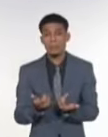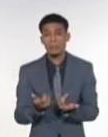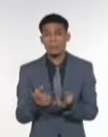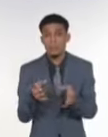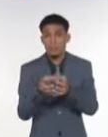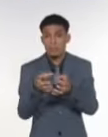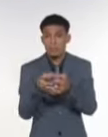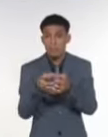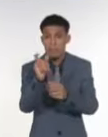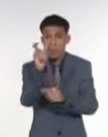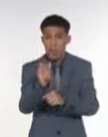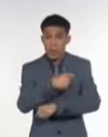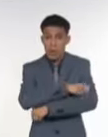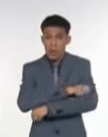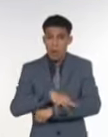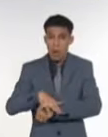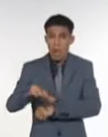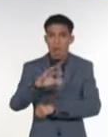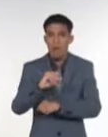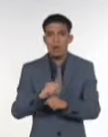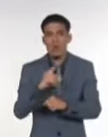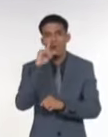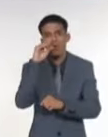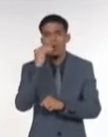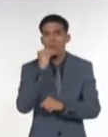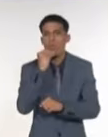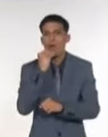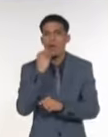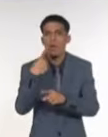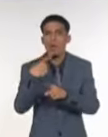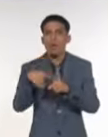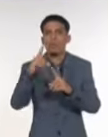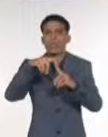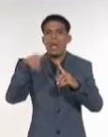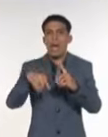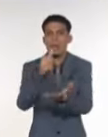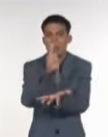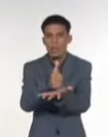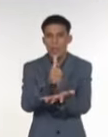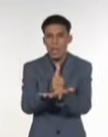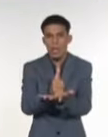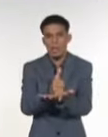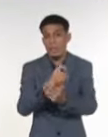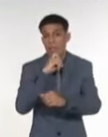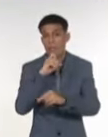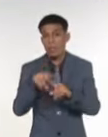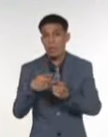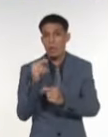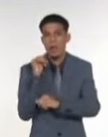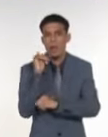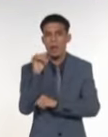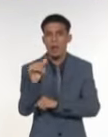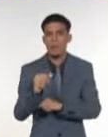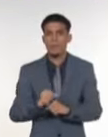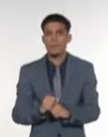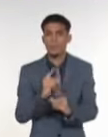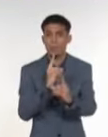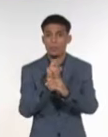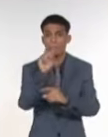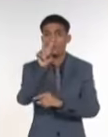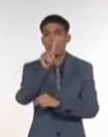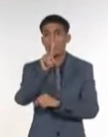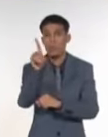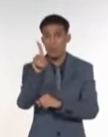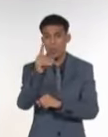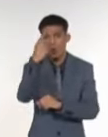tenemos en la ciudad cabecera. En el Teatro Heredia, escenario de las galas de esta edición 21, el CAIN de